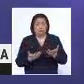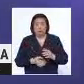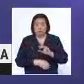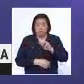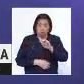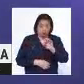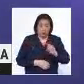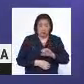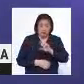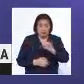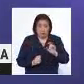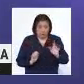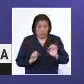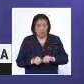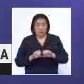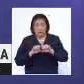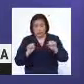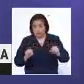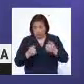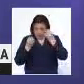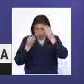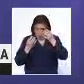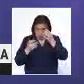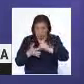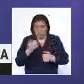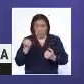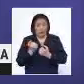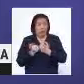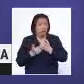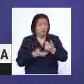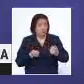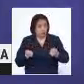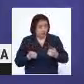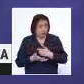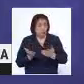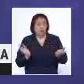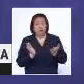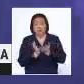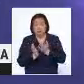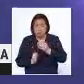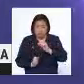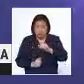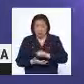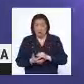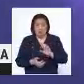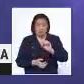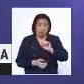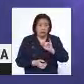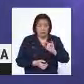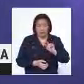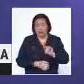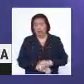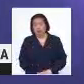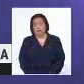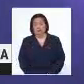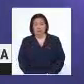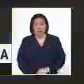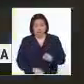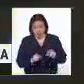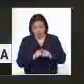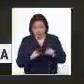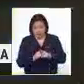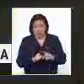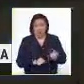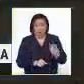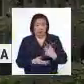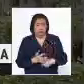Mi Certificado, del Sistema de Información de Apoyo a la Gestión de la Institución Educativa, SIAGIE. Resaltaron además